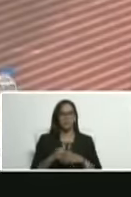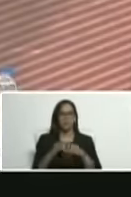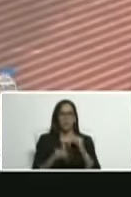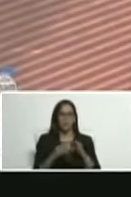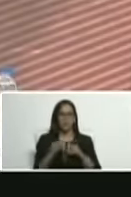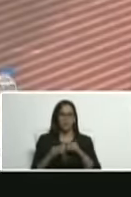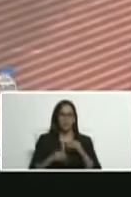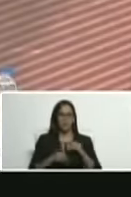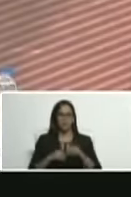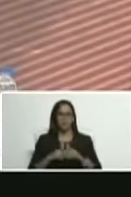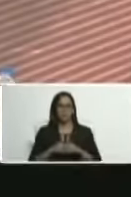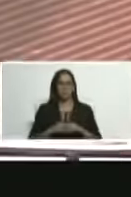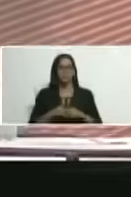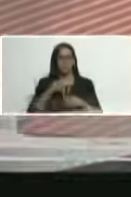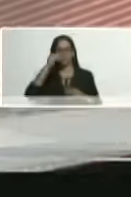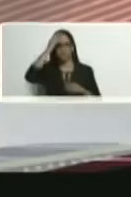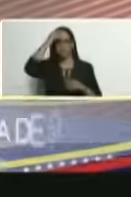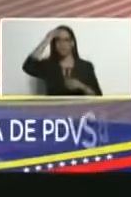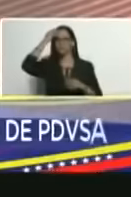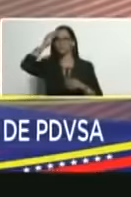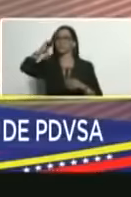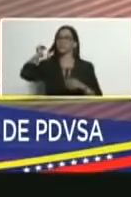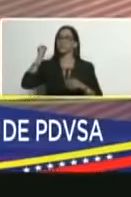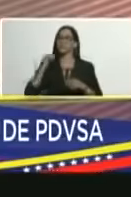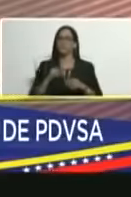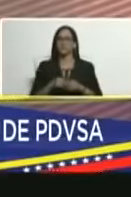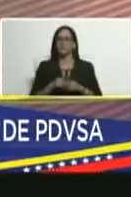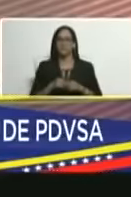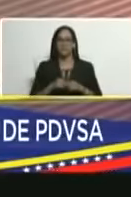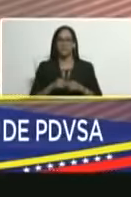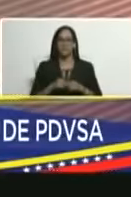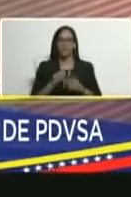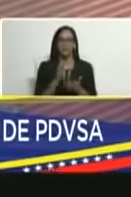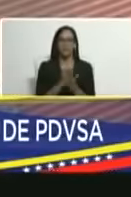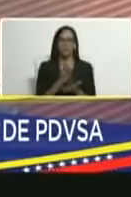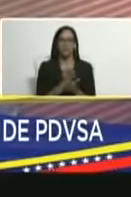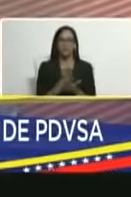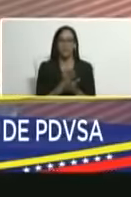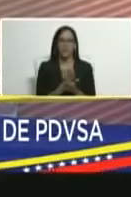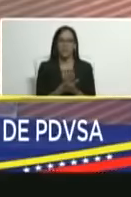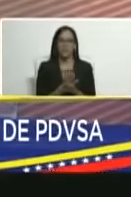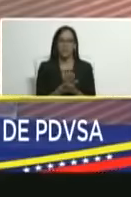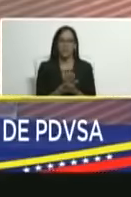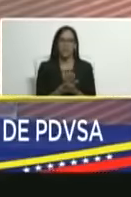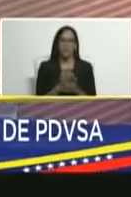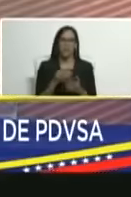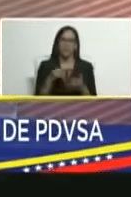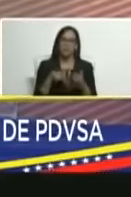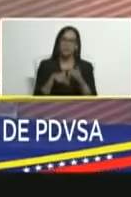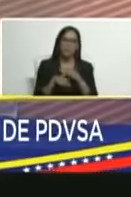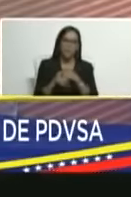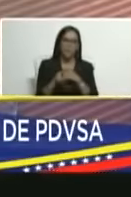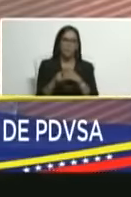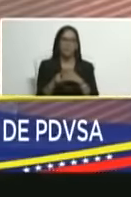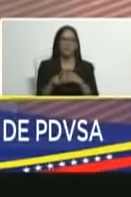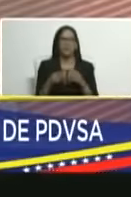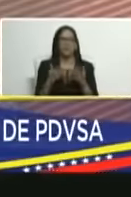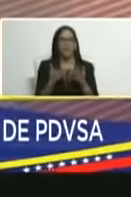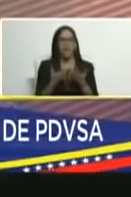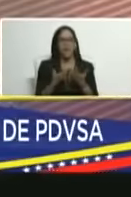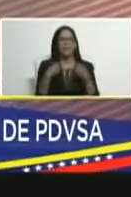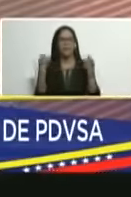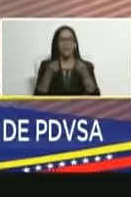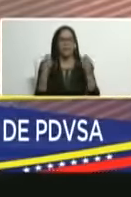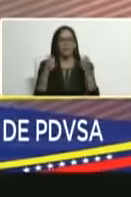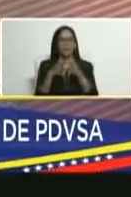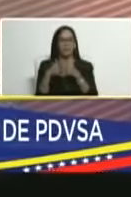conversaciones. Pero siempre ellos lo filtraron en la prensa estadounidense, a través